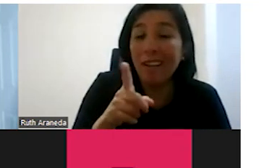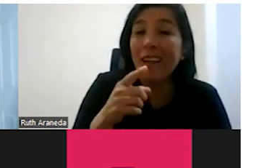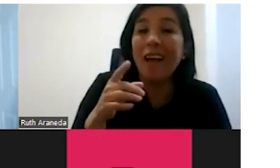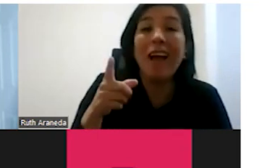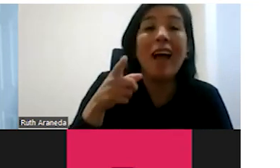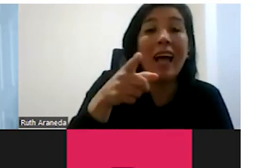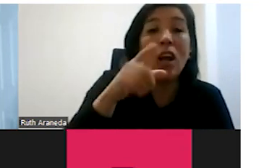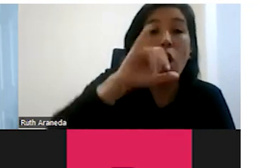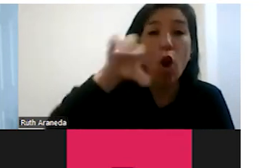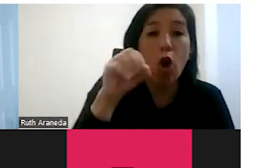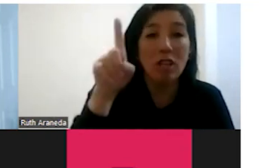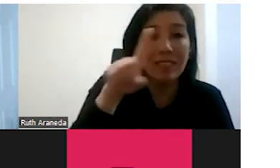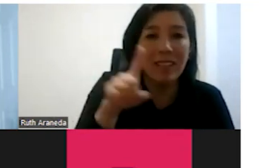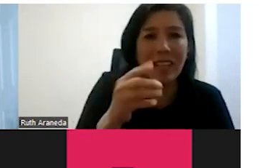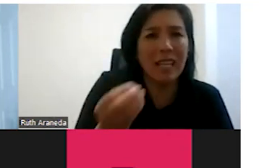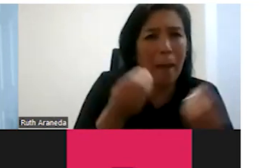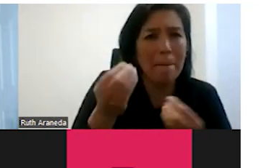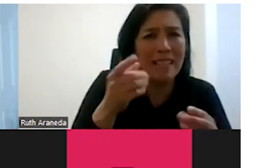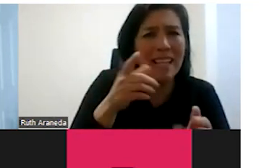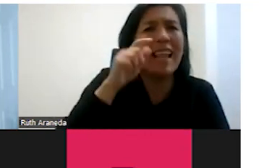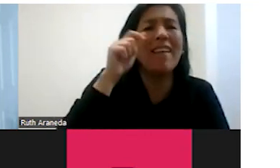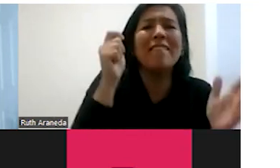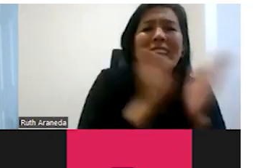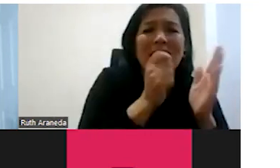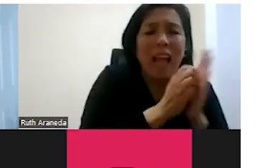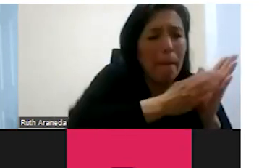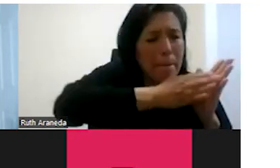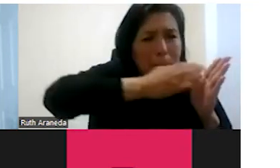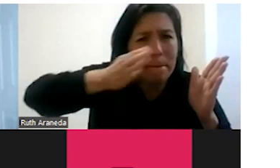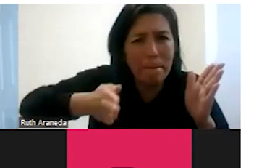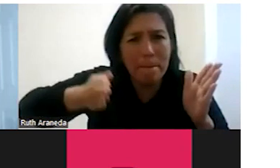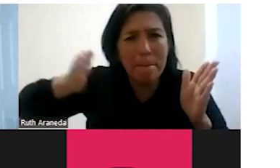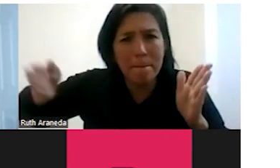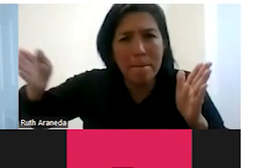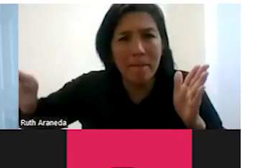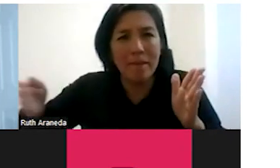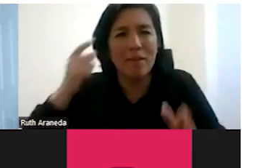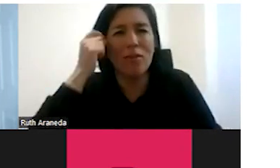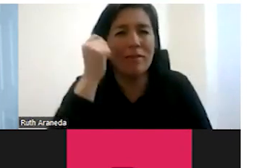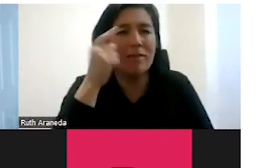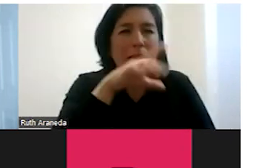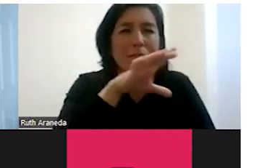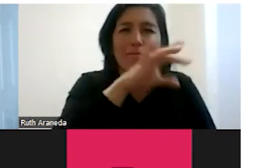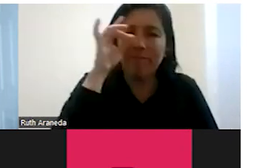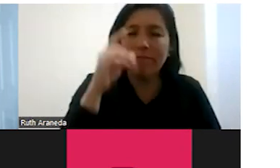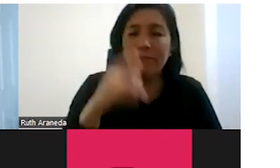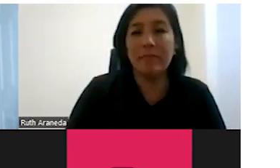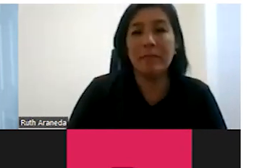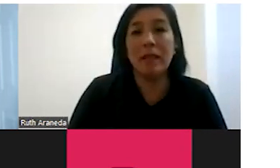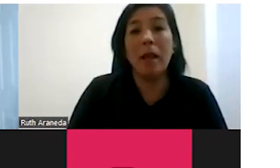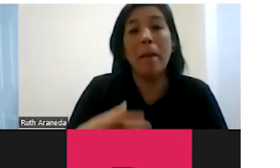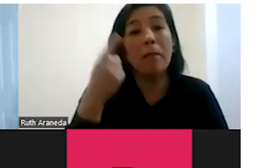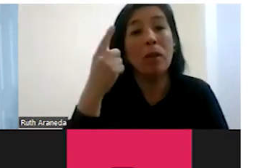respecto, como sí. ¿Qué estaría pasando en ese periodo de tiempo? Yo sé de que alguien se iba a dar cuenta. Bueno, quiero aprovechar de saludar